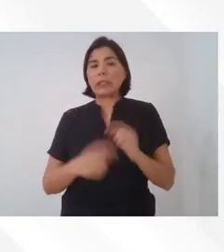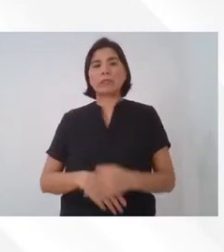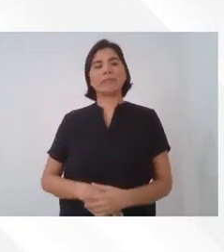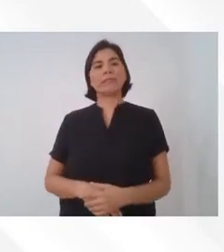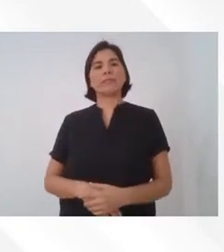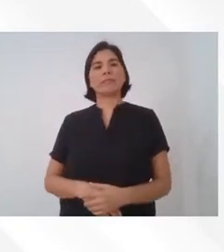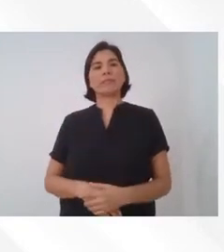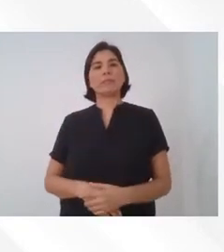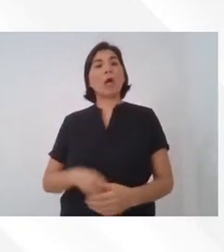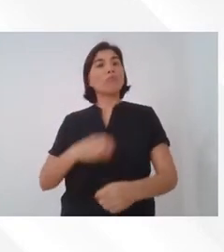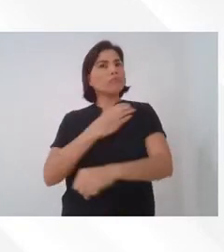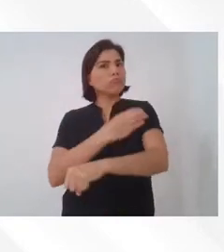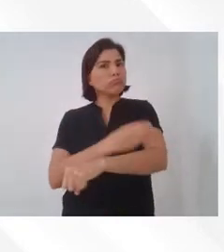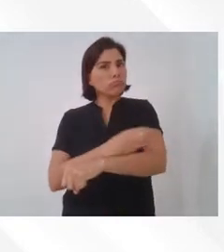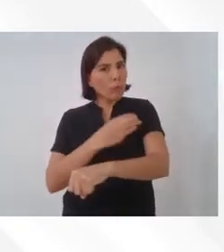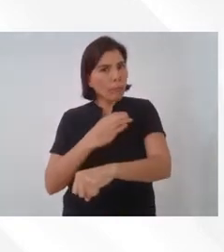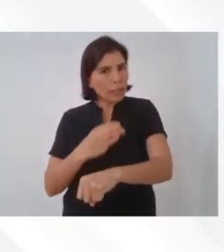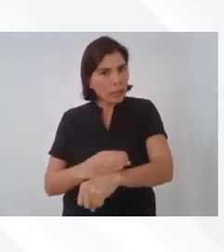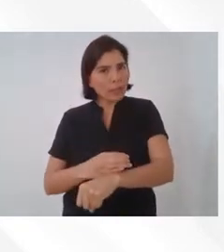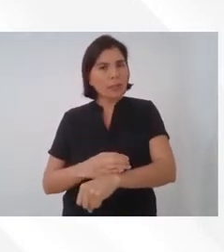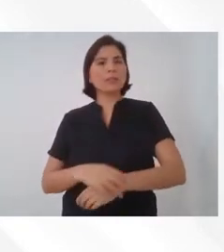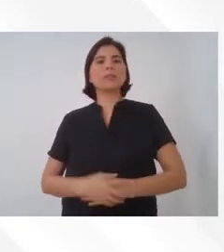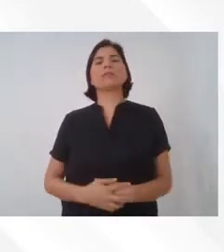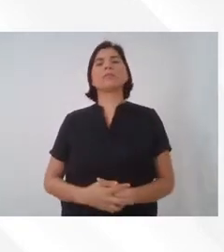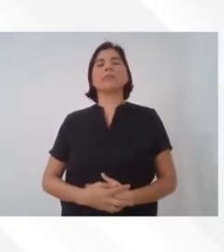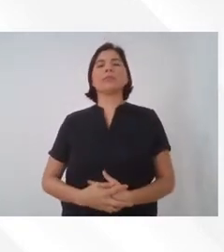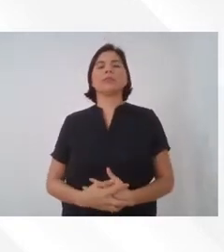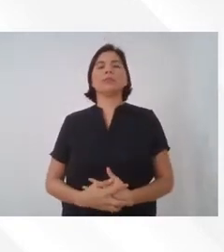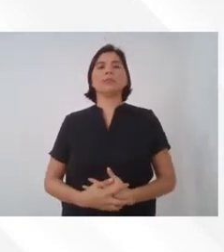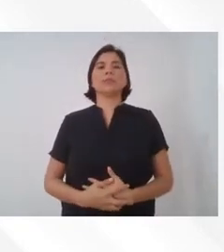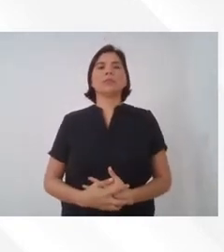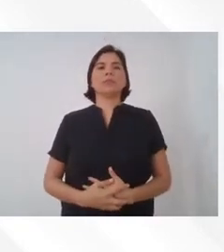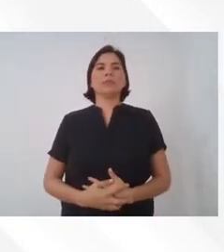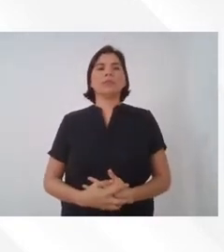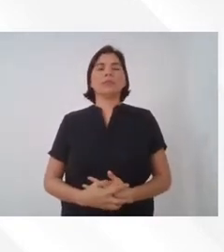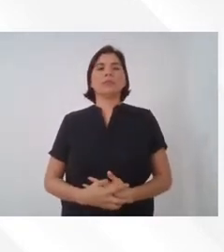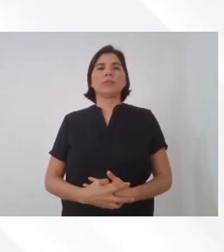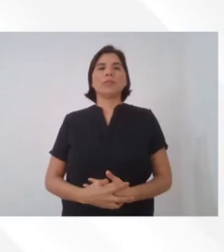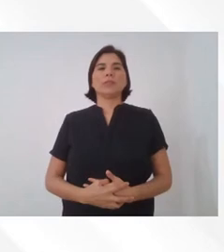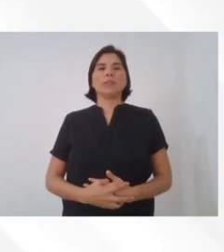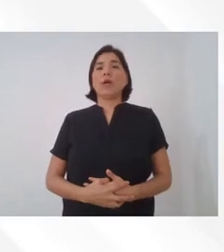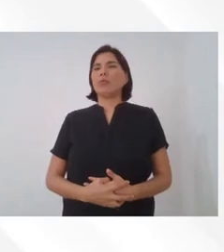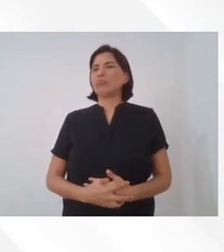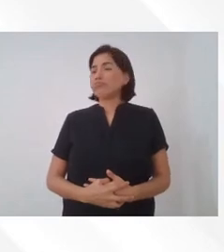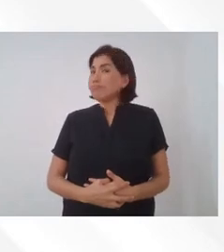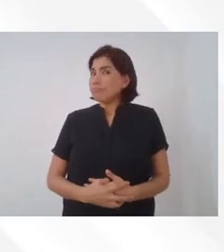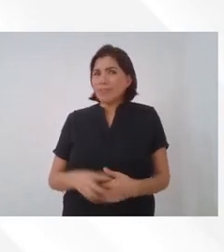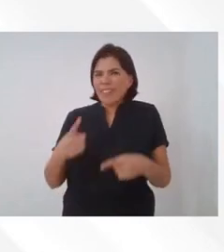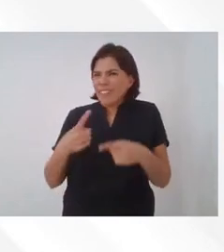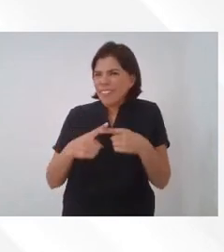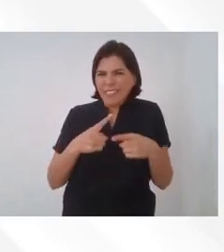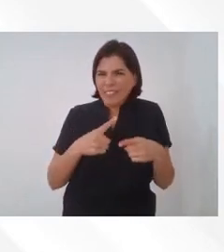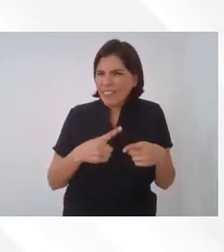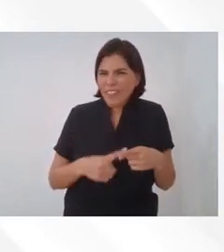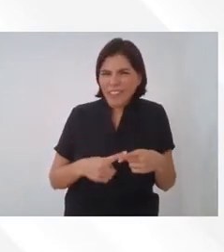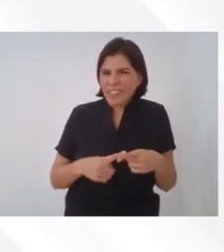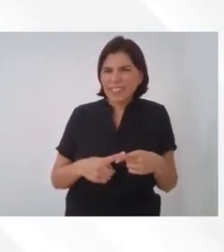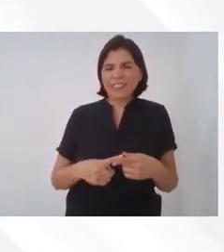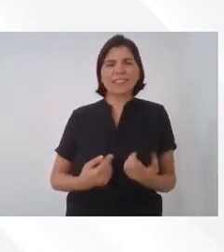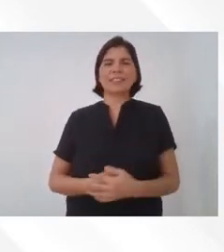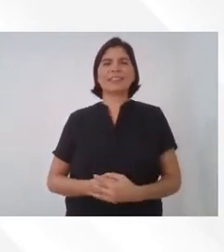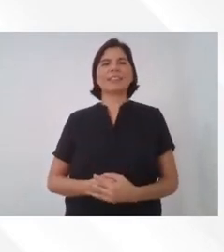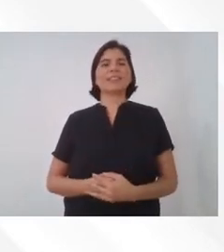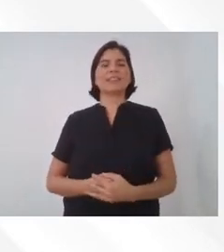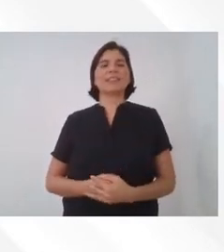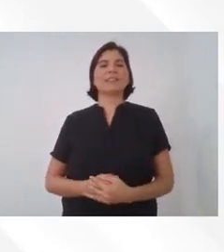compañerismo. María Luisa Martínez nos dice, ¿cuántas cosas han surgido que si cobramos conciencia en